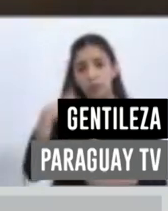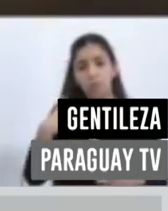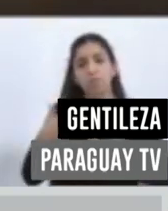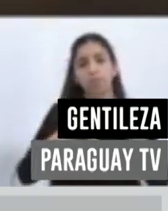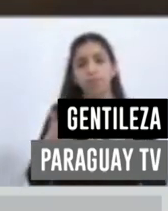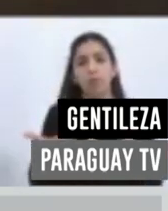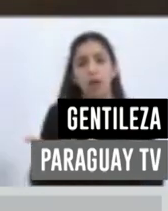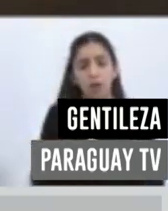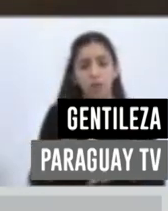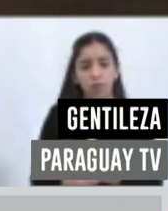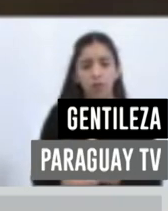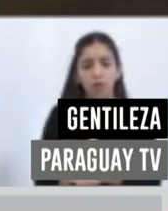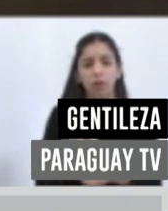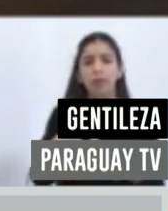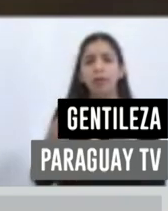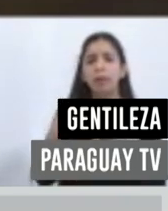que pasó conmigo